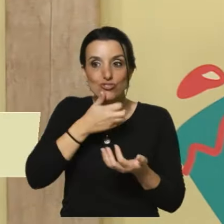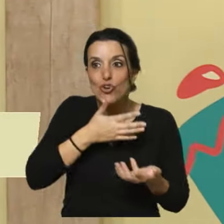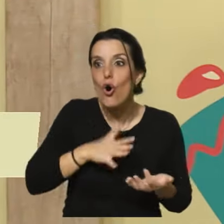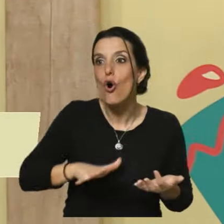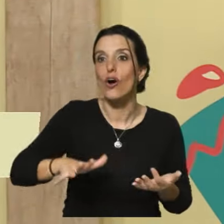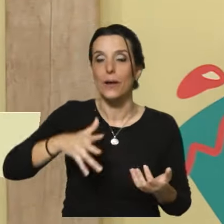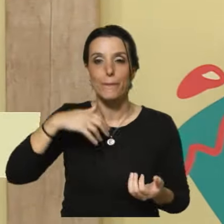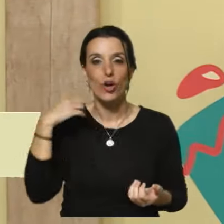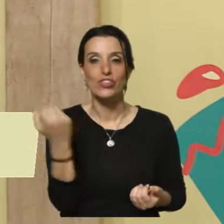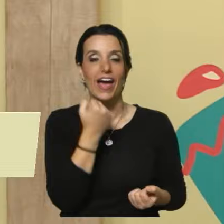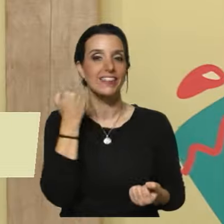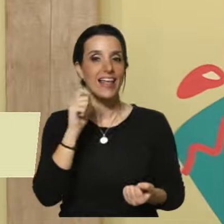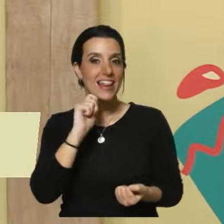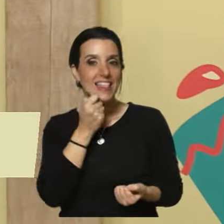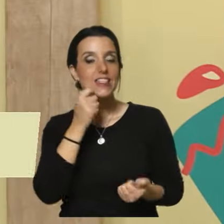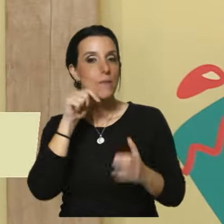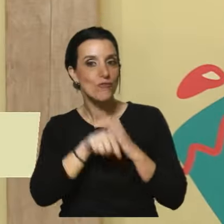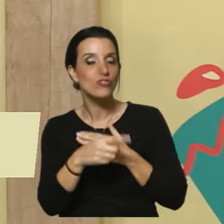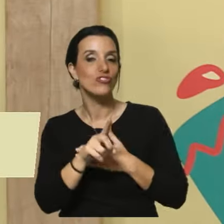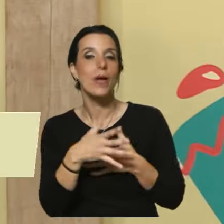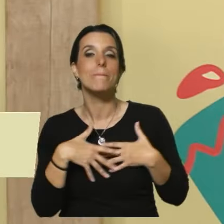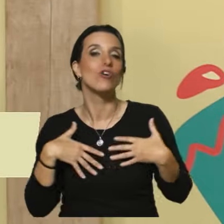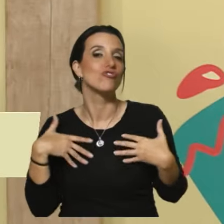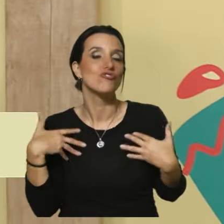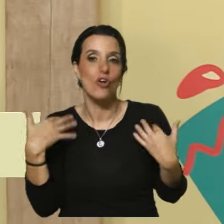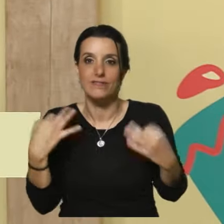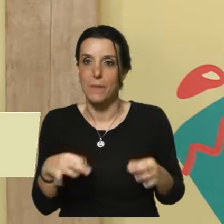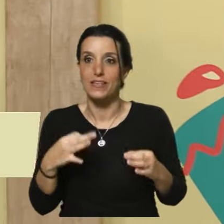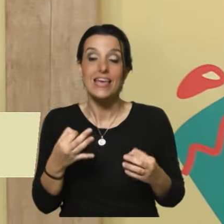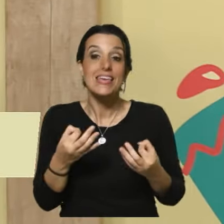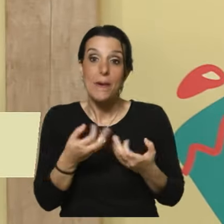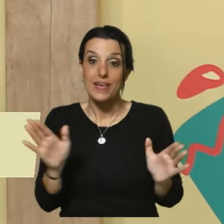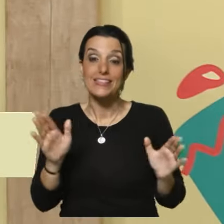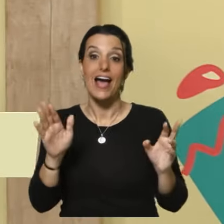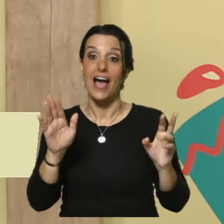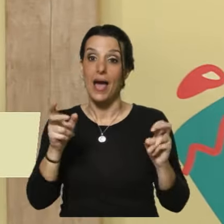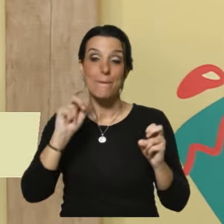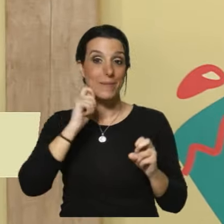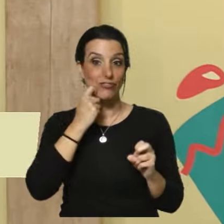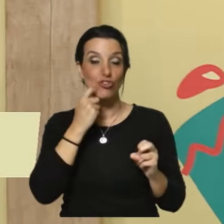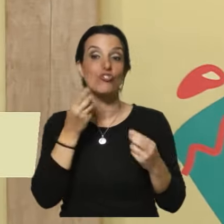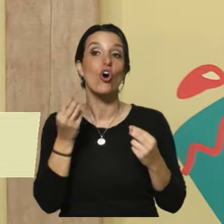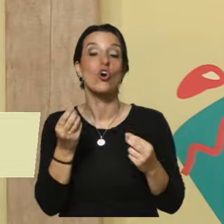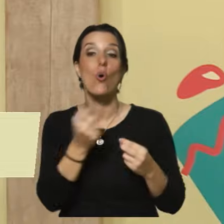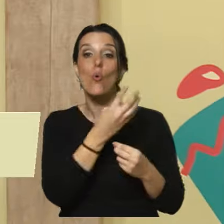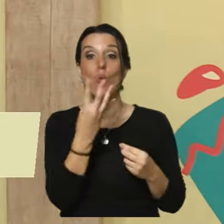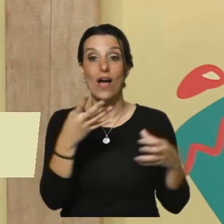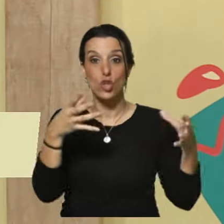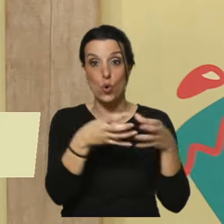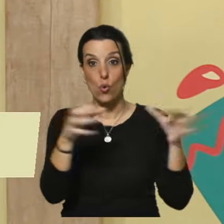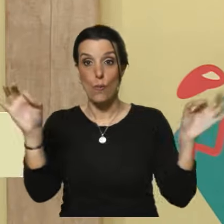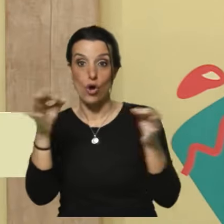tan intensas tan profundas Así que es pura emoción y eh se viene un espectáculo precioso con cuatro bandas